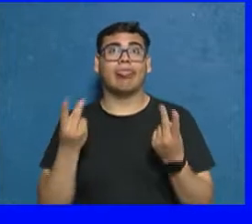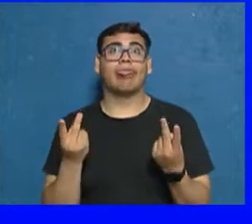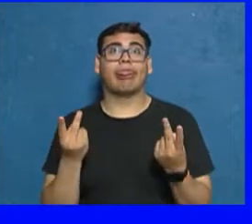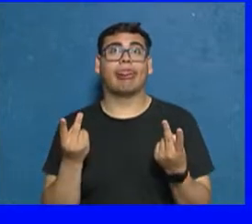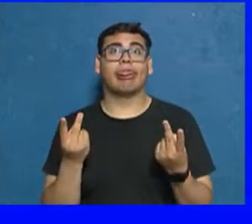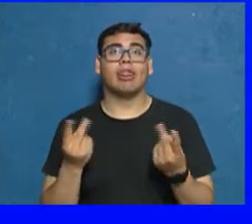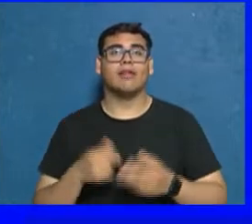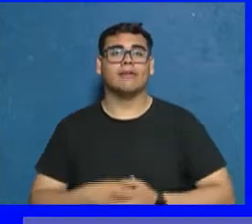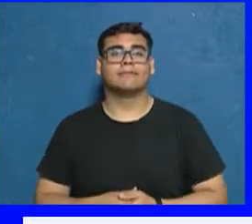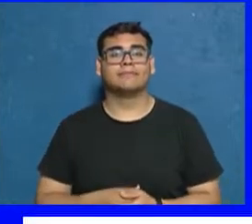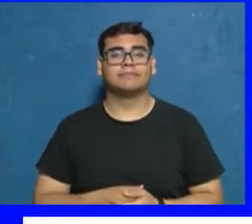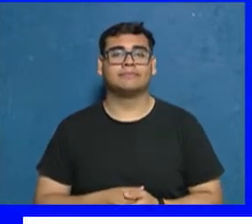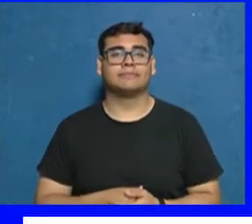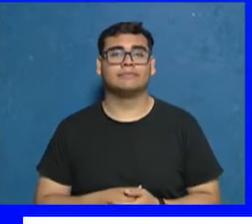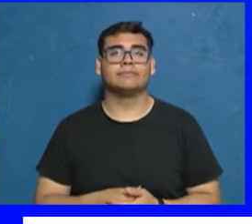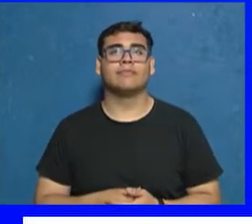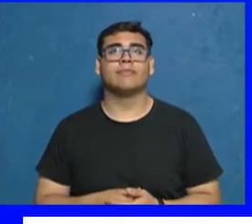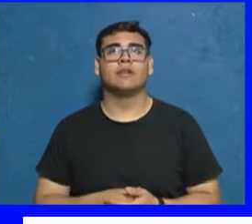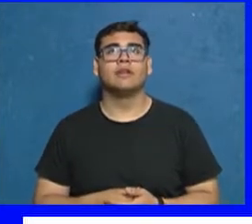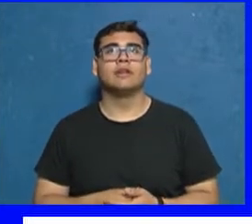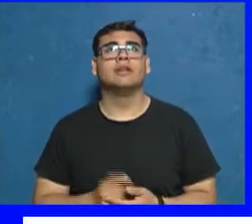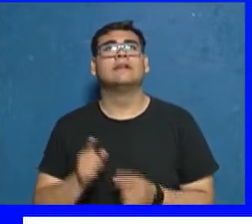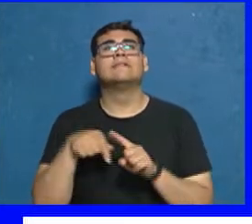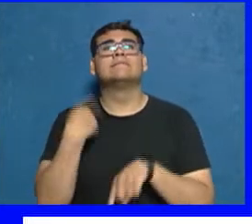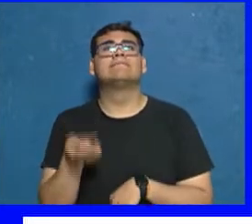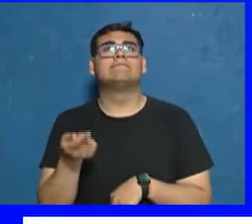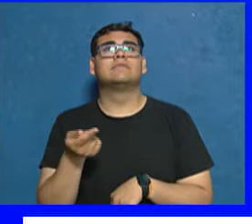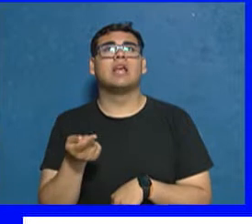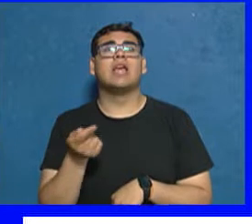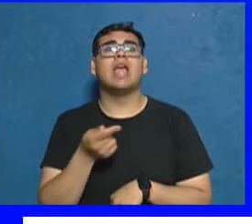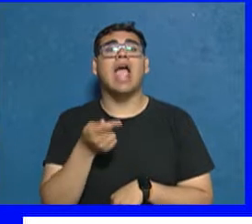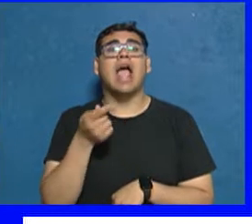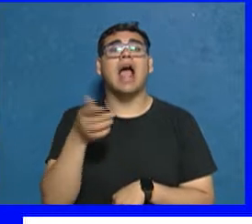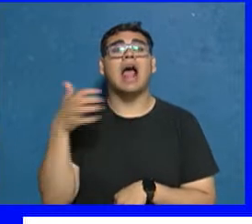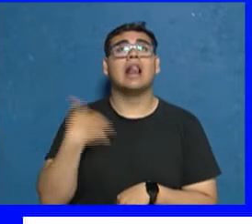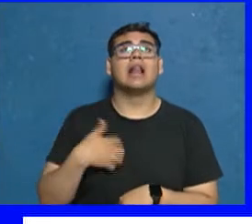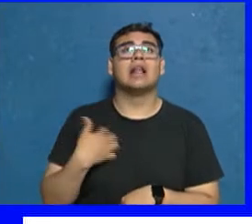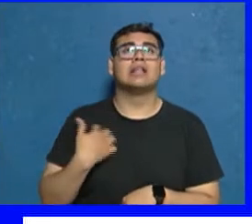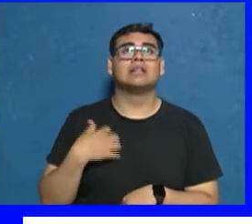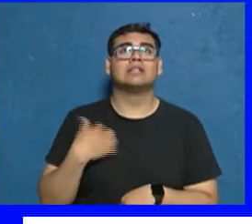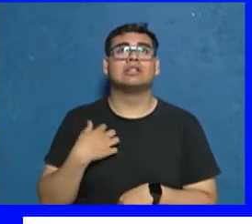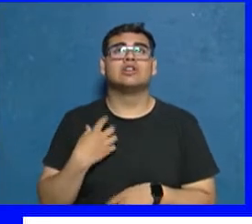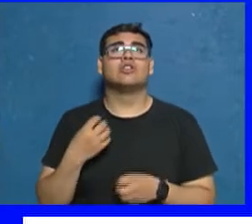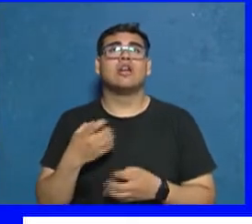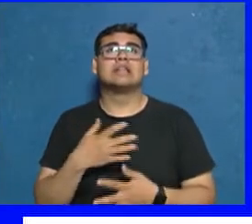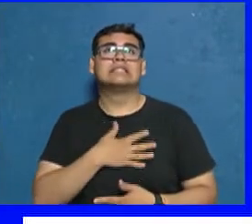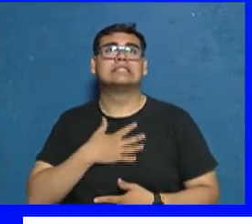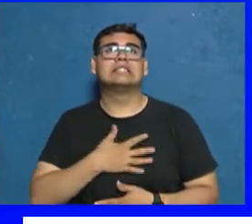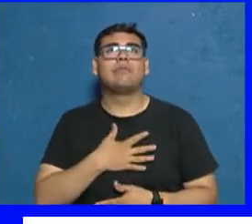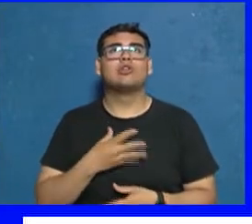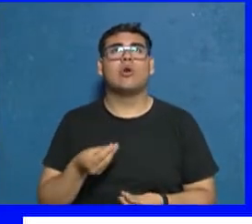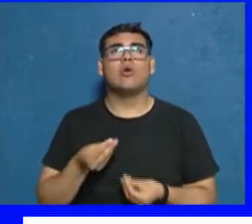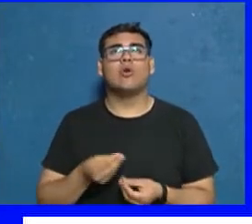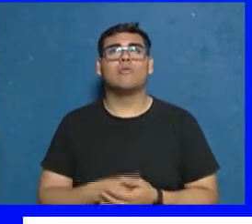próxima placa lo que podemos ver es la percepción de los argentinos encuestados con respecto a los sentimientos que le genera,